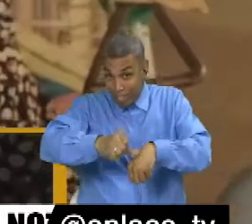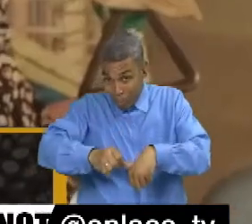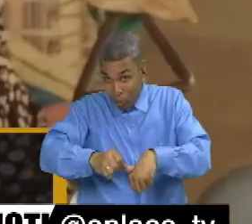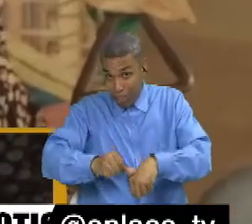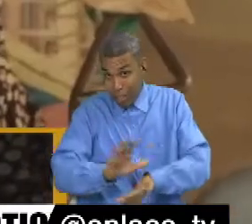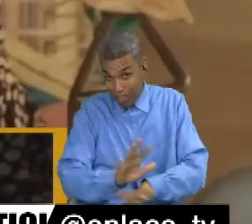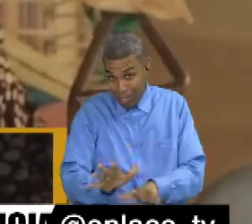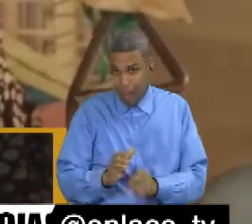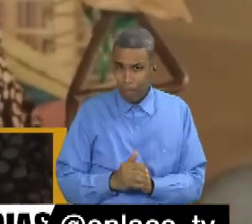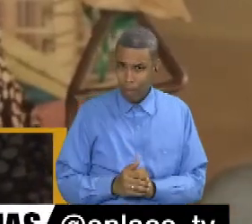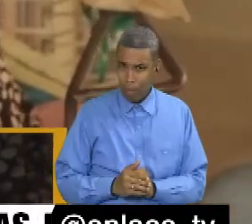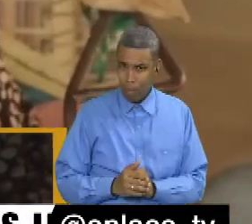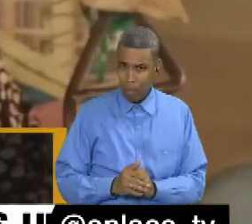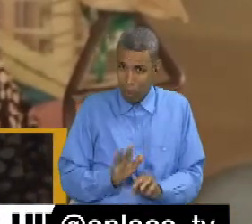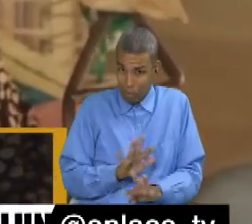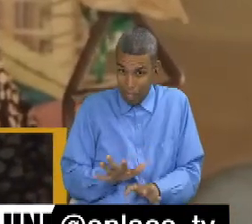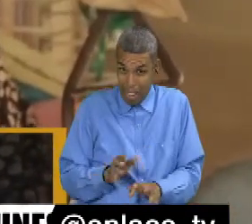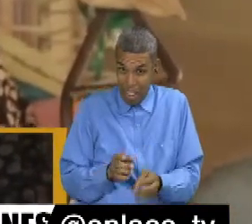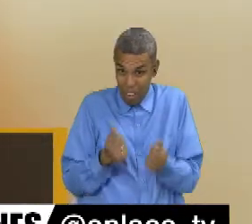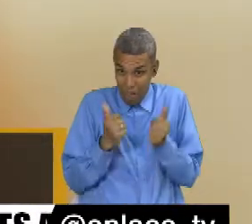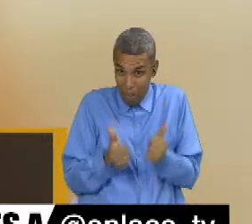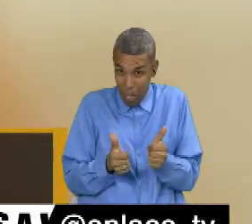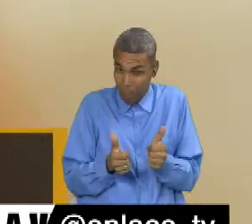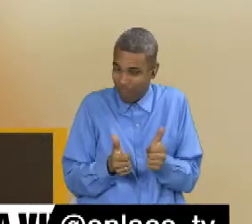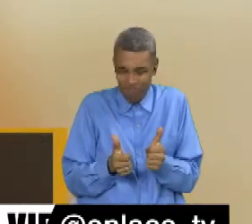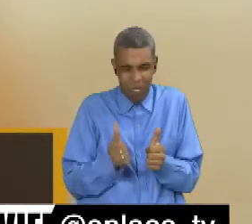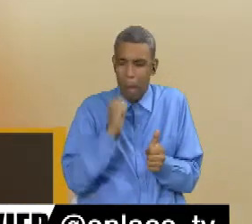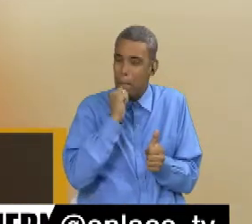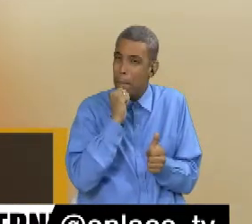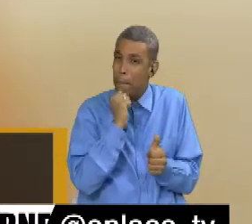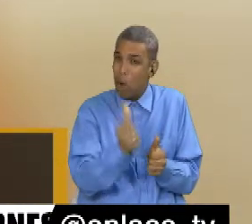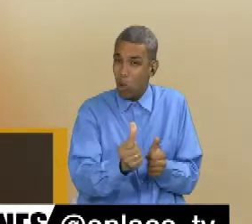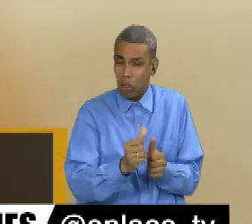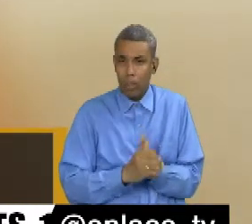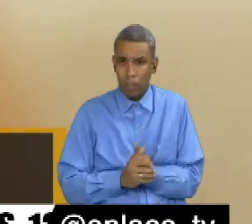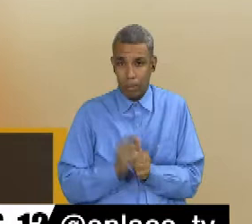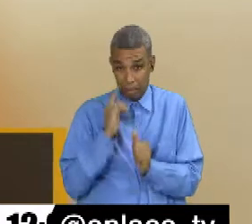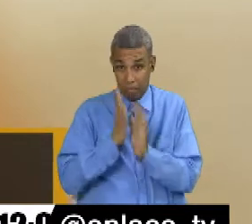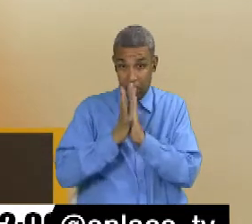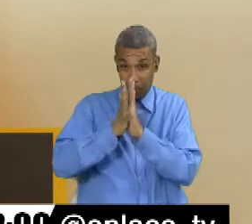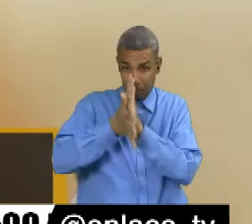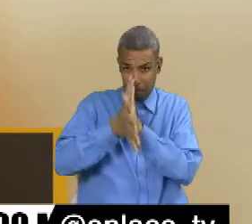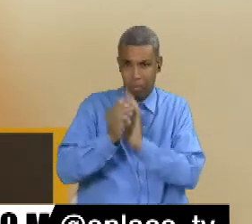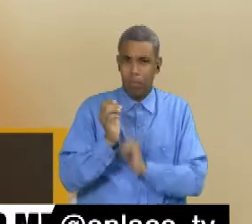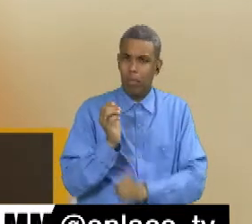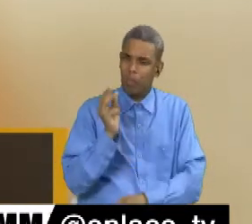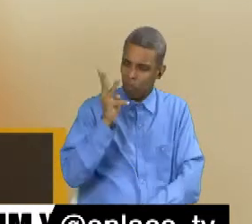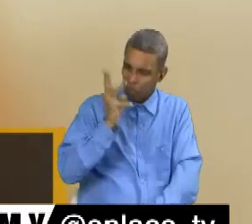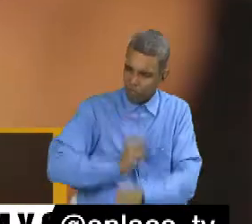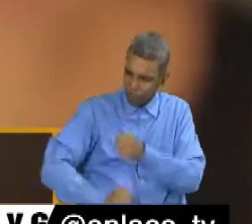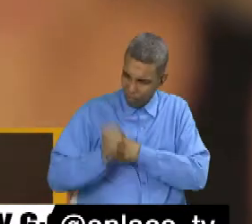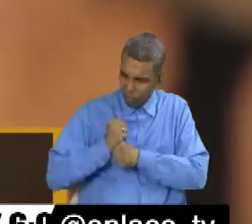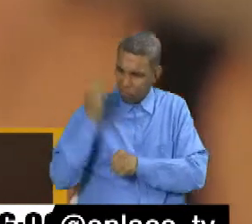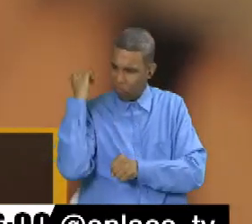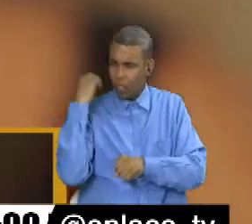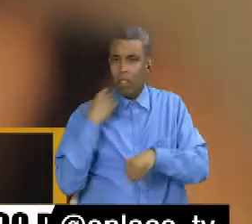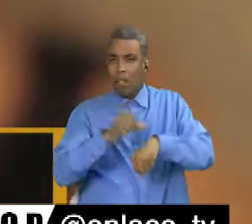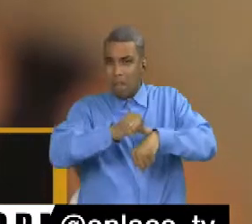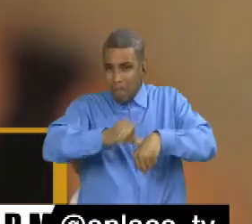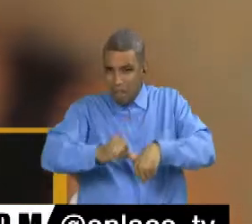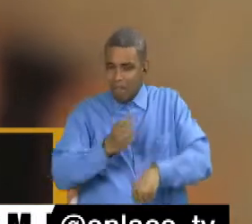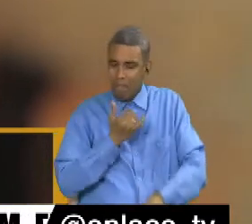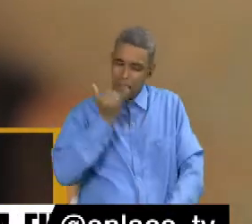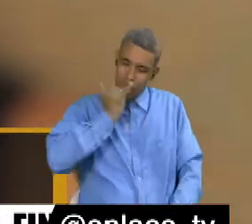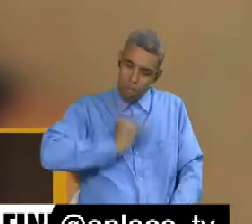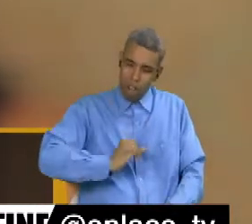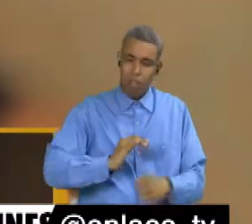pero al parecer esta le empeoró su seno. Me operaron hace 3 años y quedé mal operada. De diciembre me